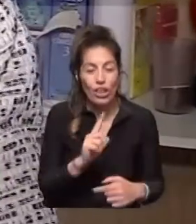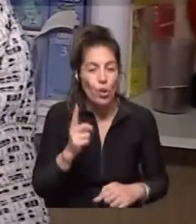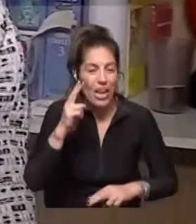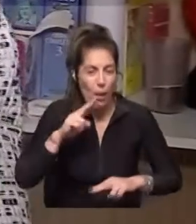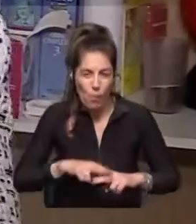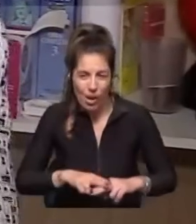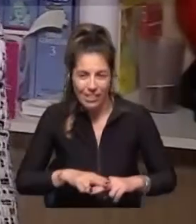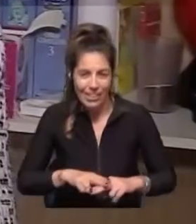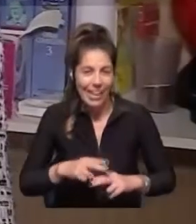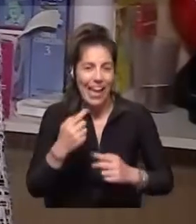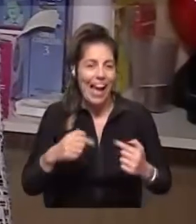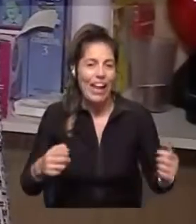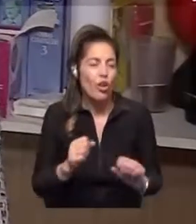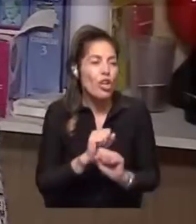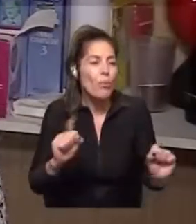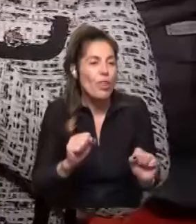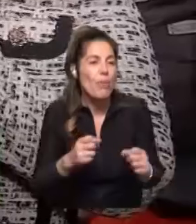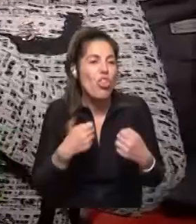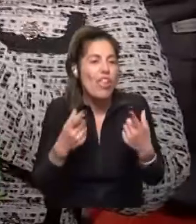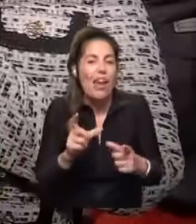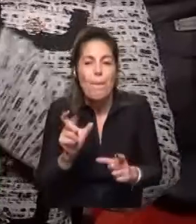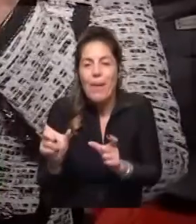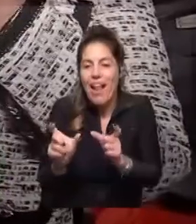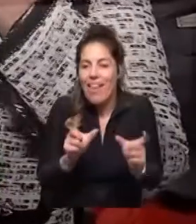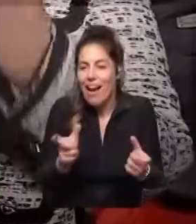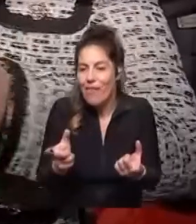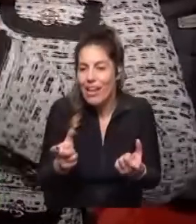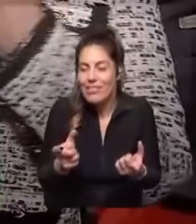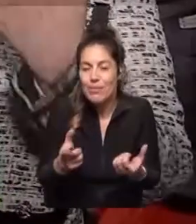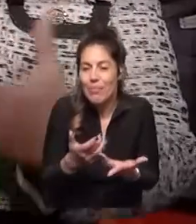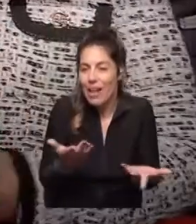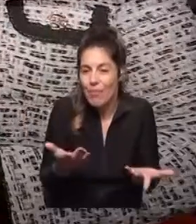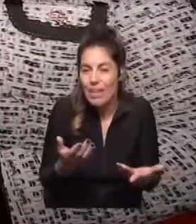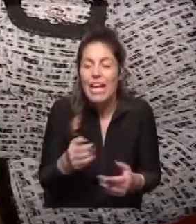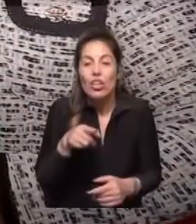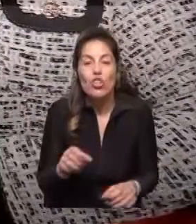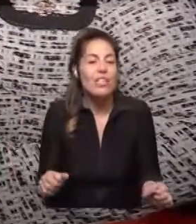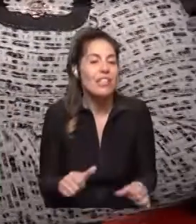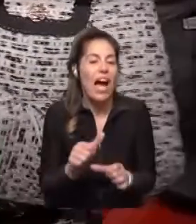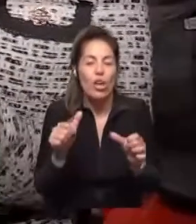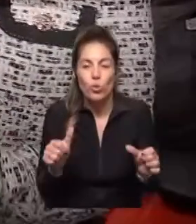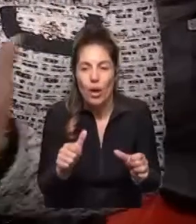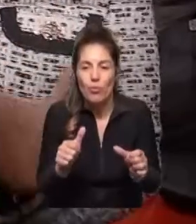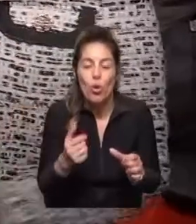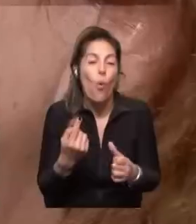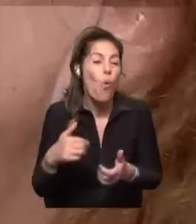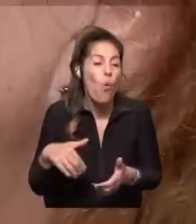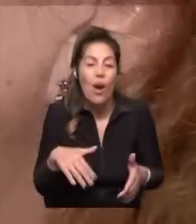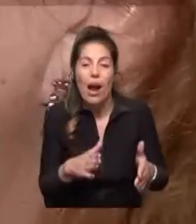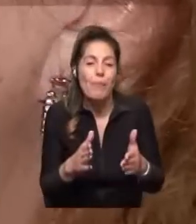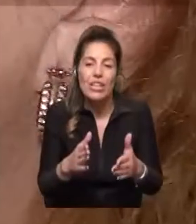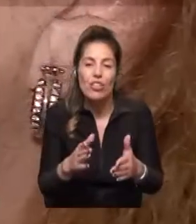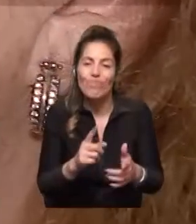que no estamos pudiendo poner en palabras para organizar obtenerlo entonces actuamos un camino de